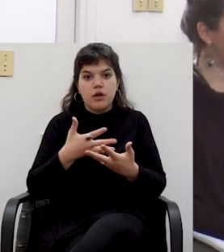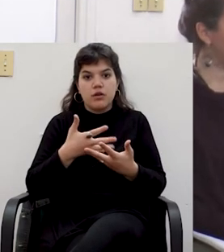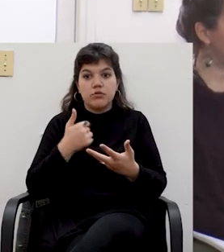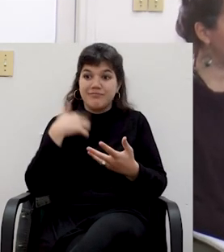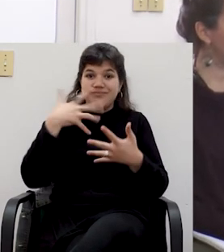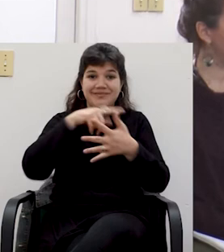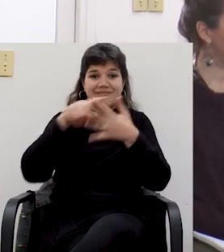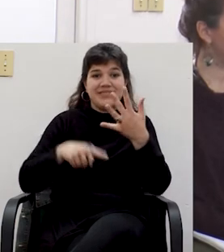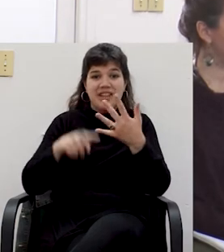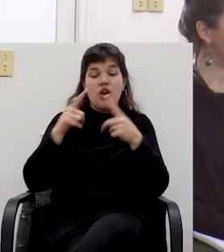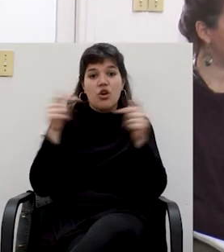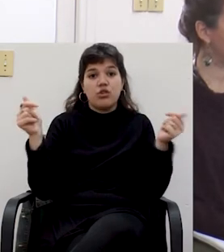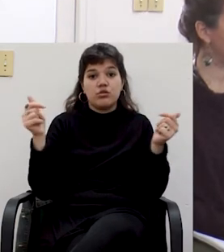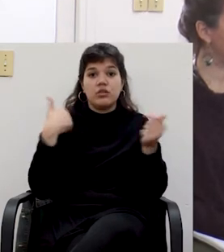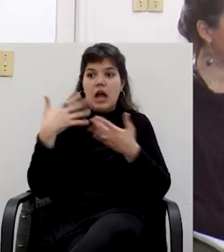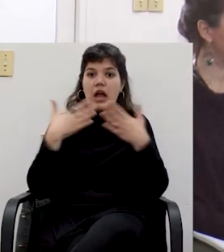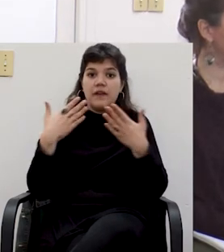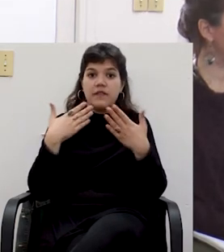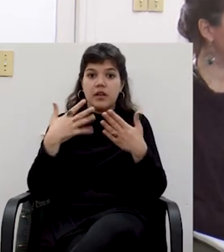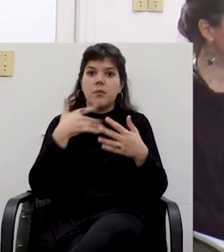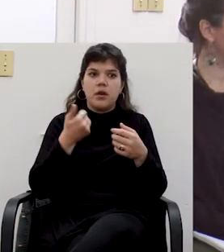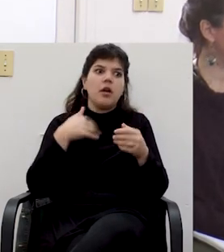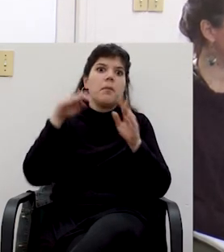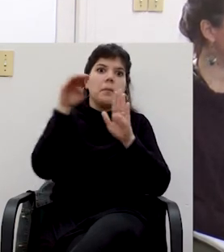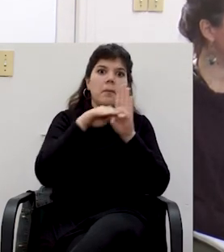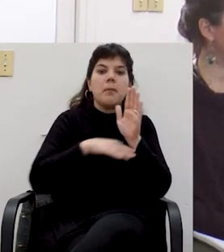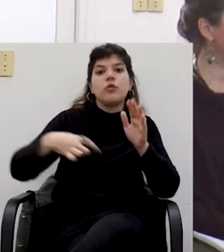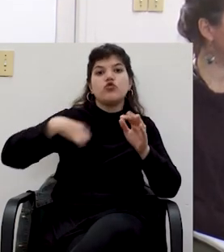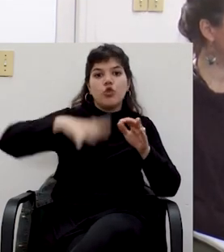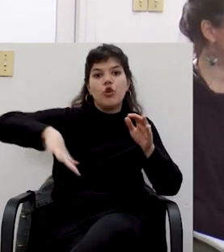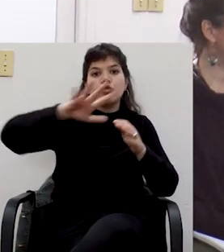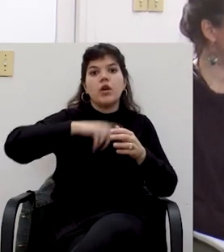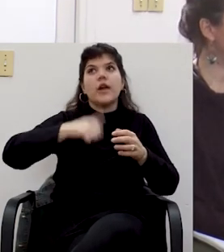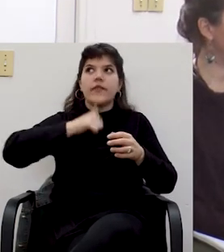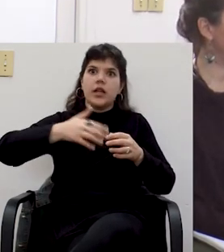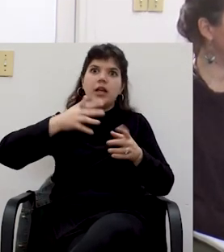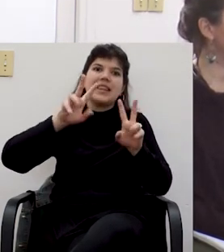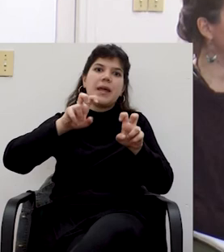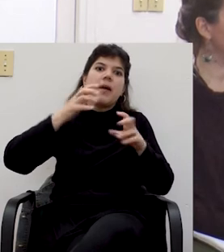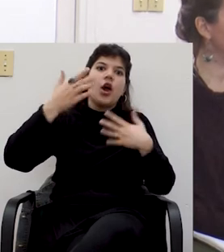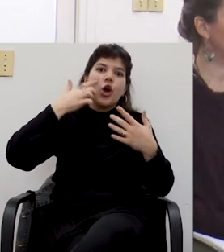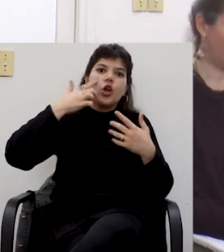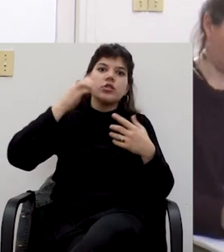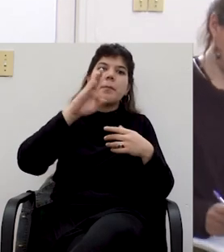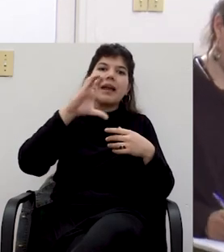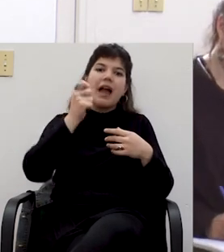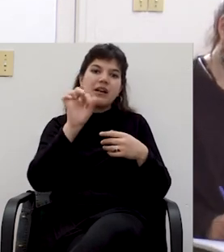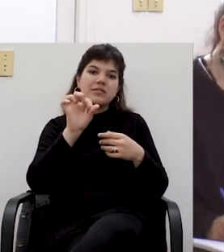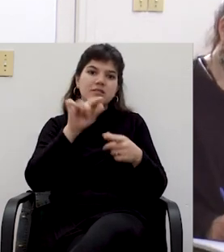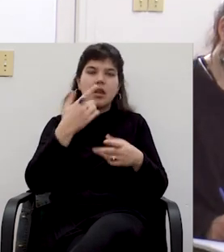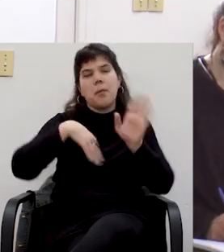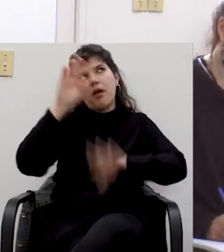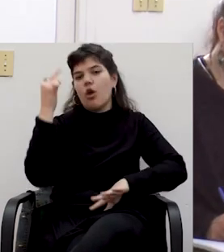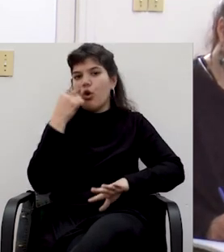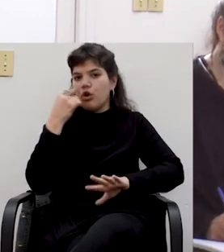5 ámbitos programáticos que tienen que ver con programas sociales, los viejos y conocidos becas, que es lo más conocido,